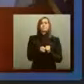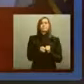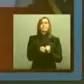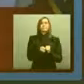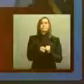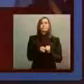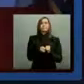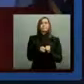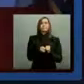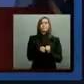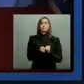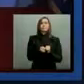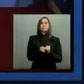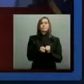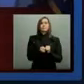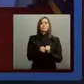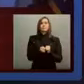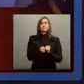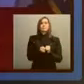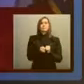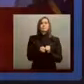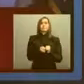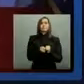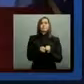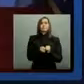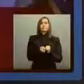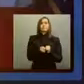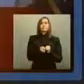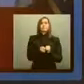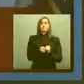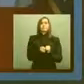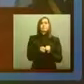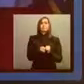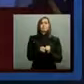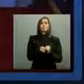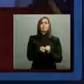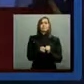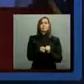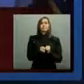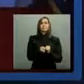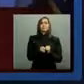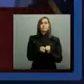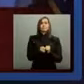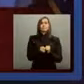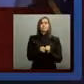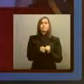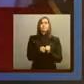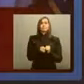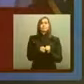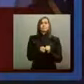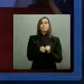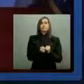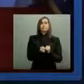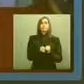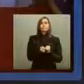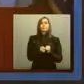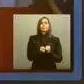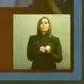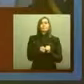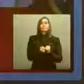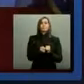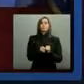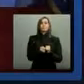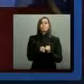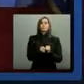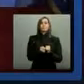su gobierno del cambio este hombre justificó otra puñalada al